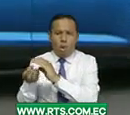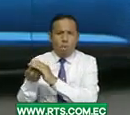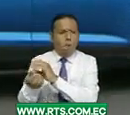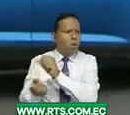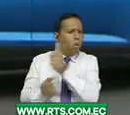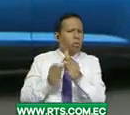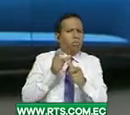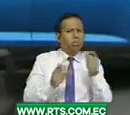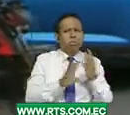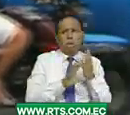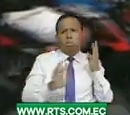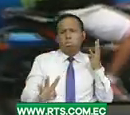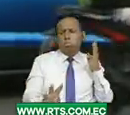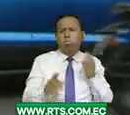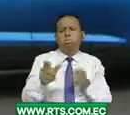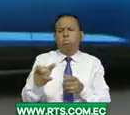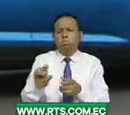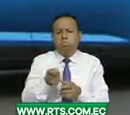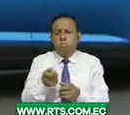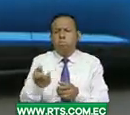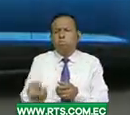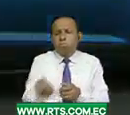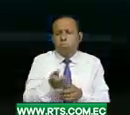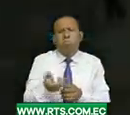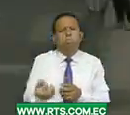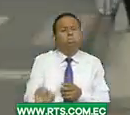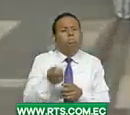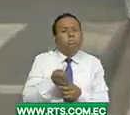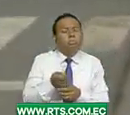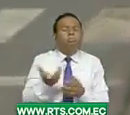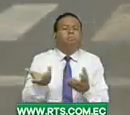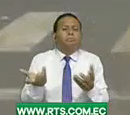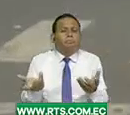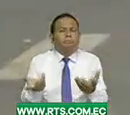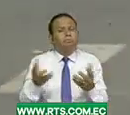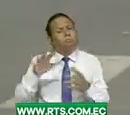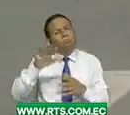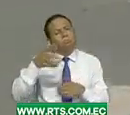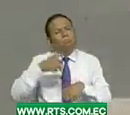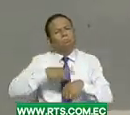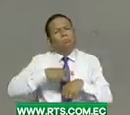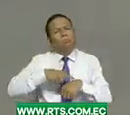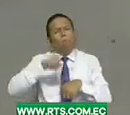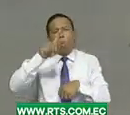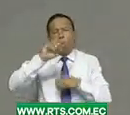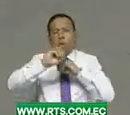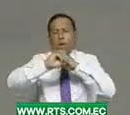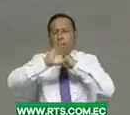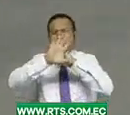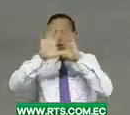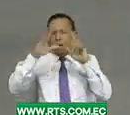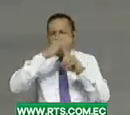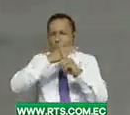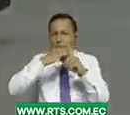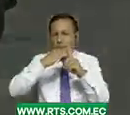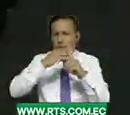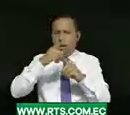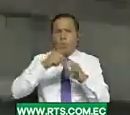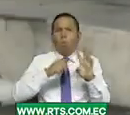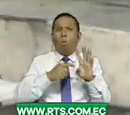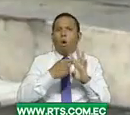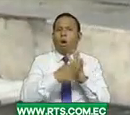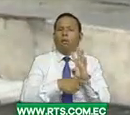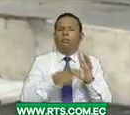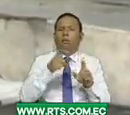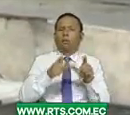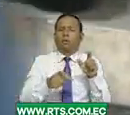quienes realizan retiros de sus cuentas. Alrededor de la 1:30 de la madrugada habrían llegado cuatro desconocidos con